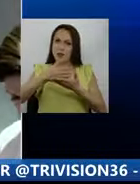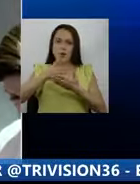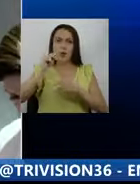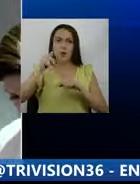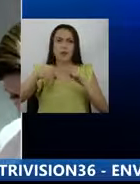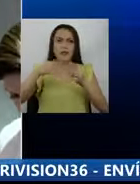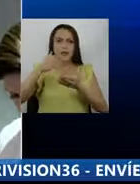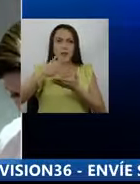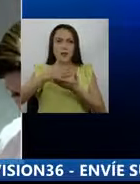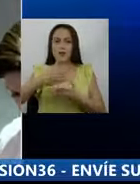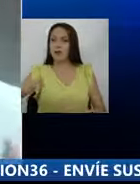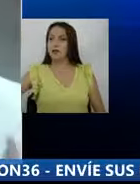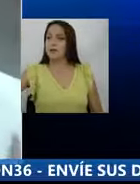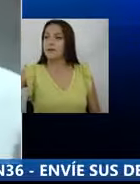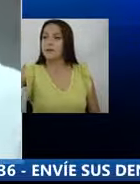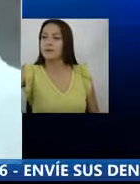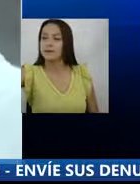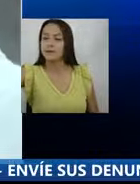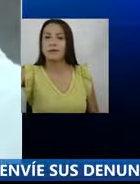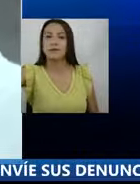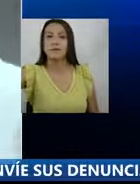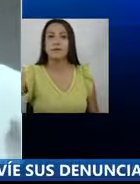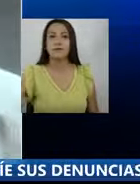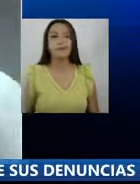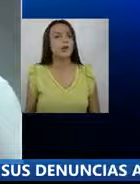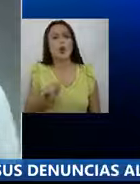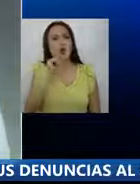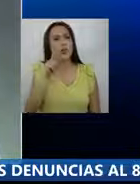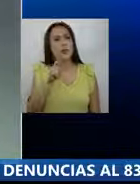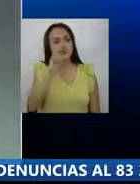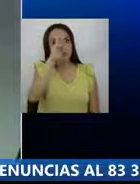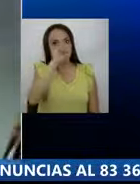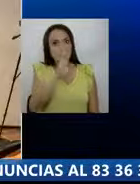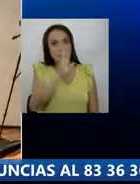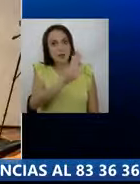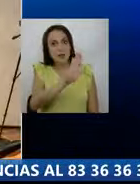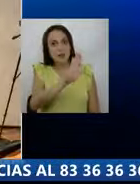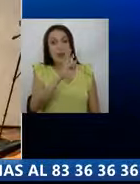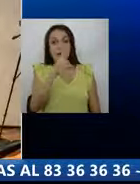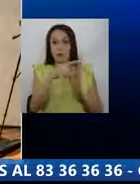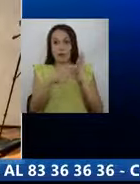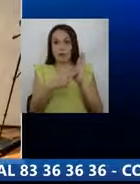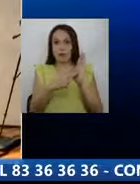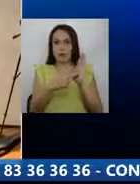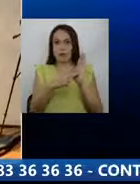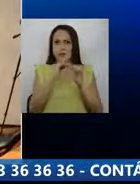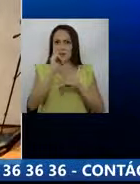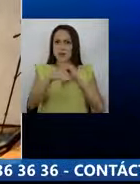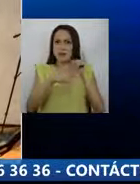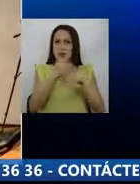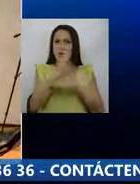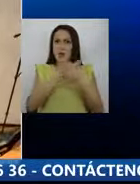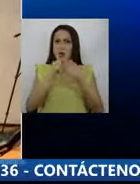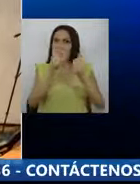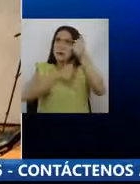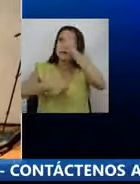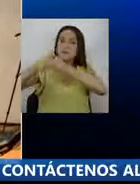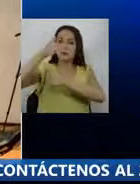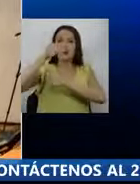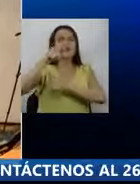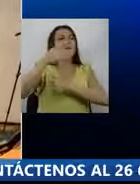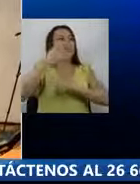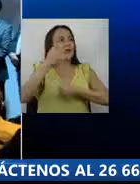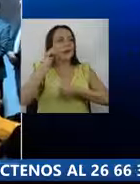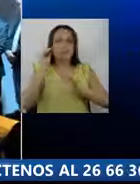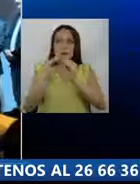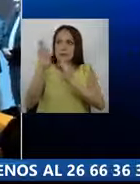que, por decirlo de otra forma, no tiene que respetar una medida cautelar internacional de alguno de estos organismos. Usted que es uno de los especialistas